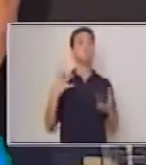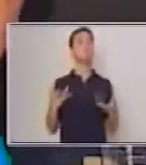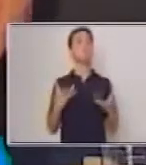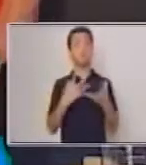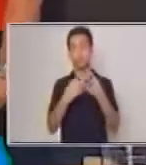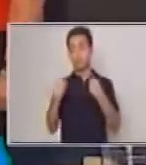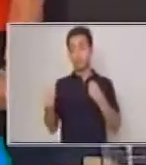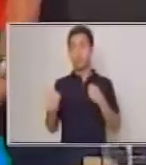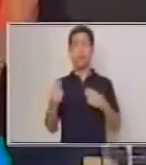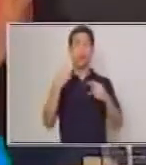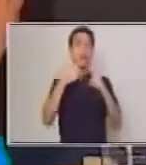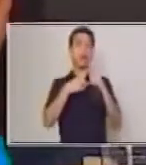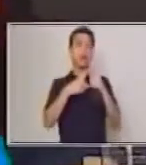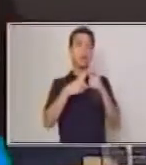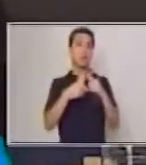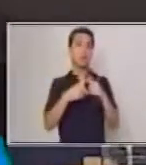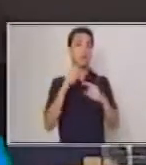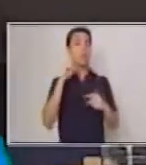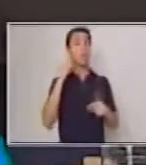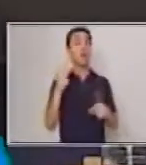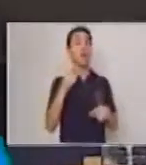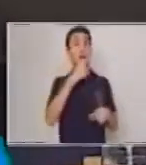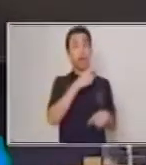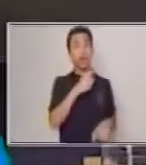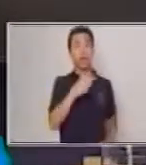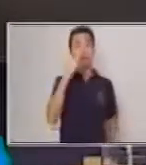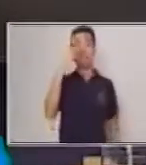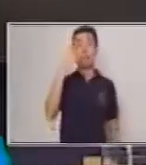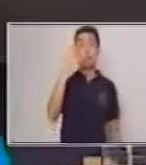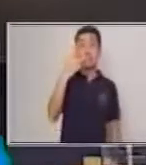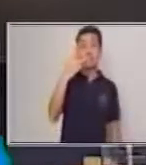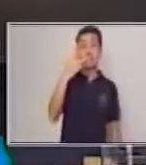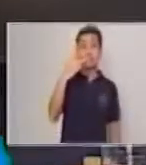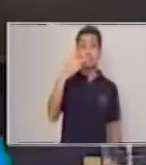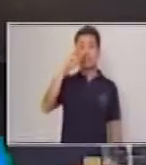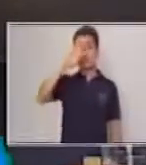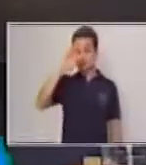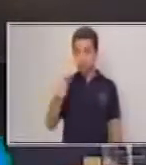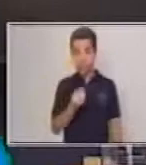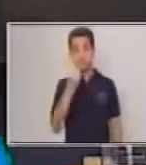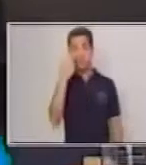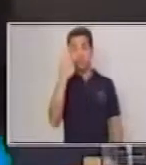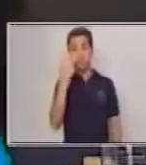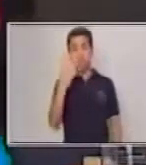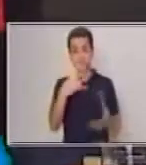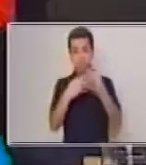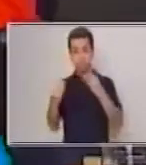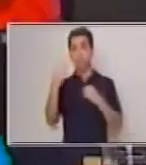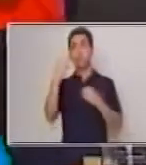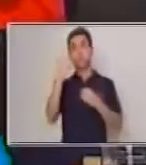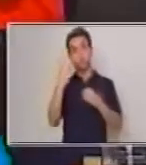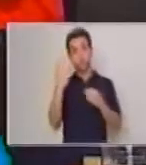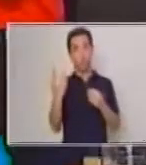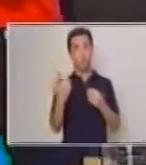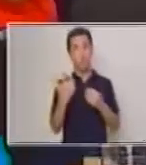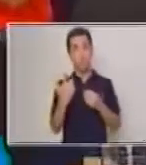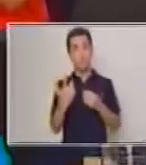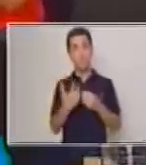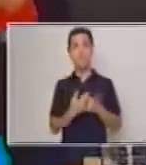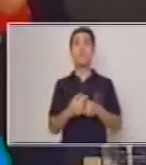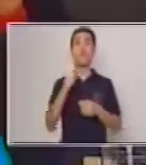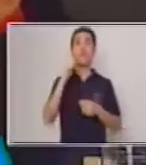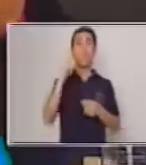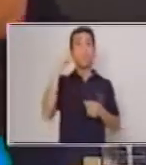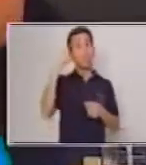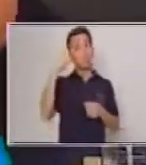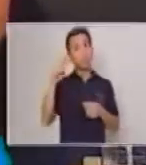X. La tercera parte de 3, 1. ¿Y recuerdas? El 1 en álgebra